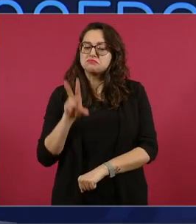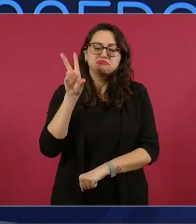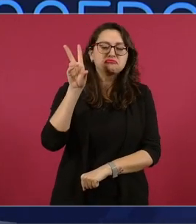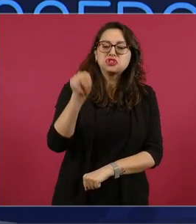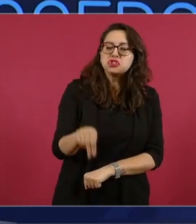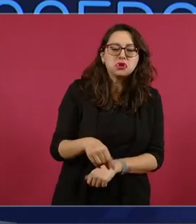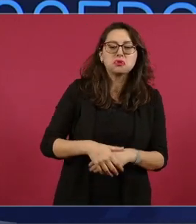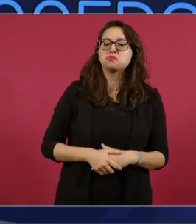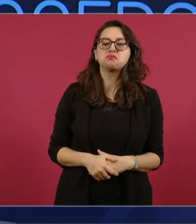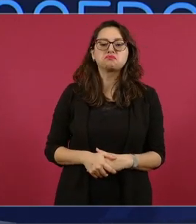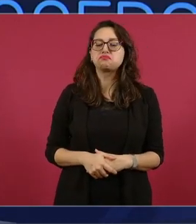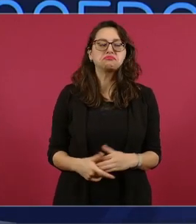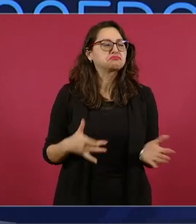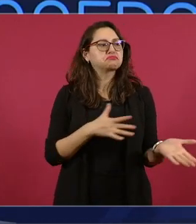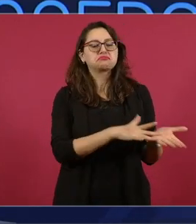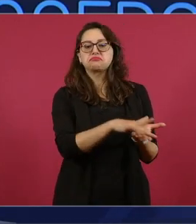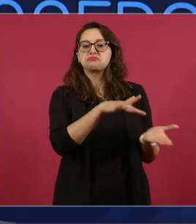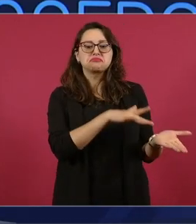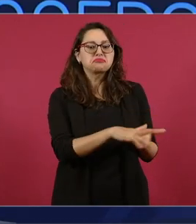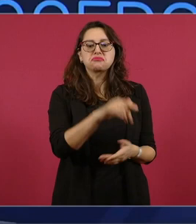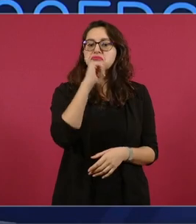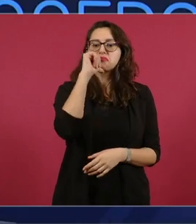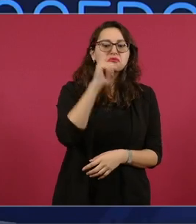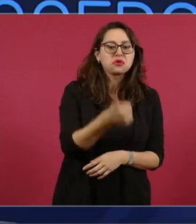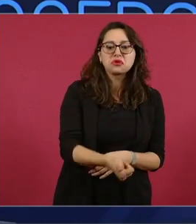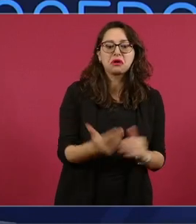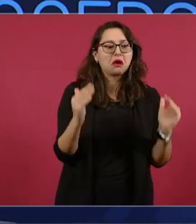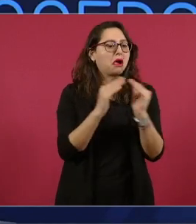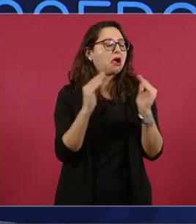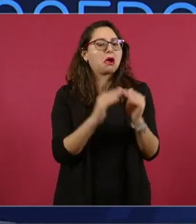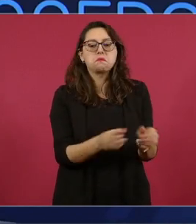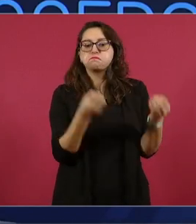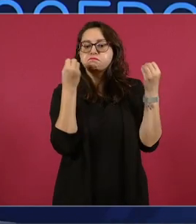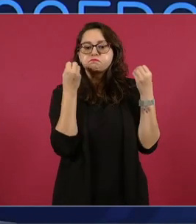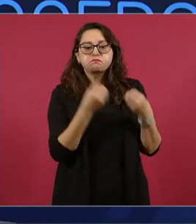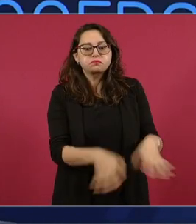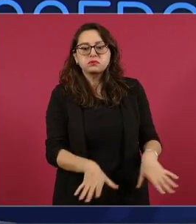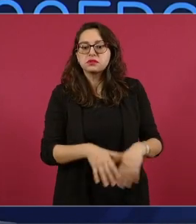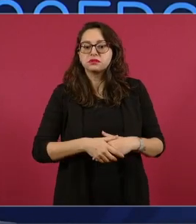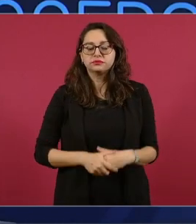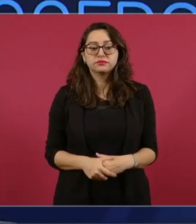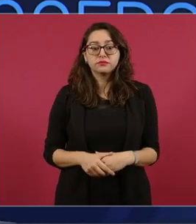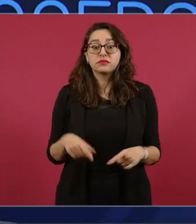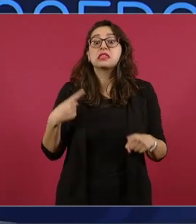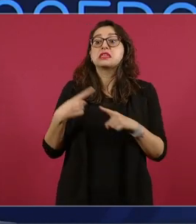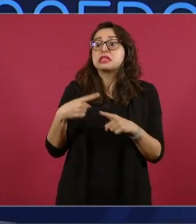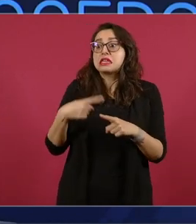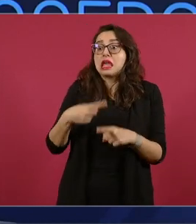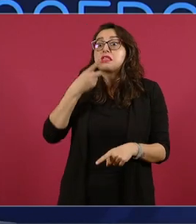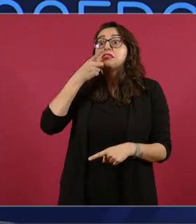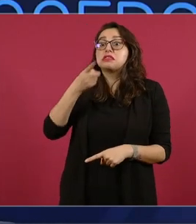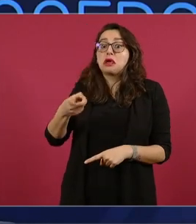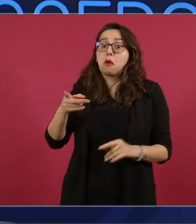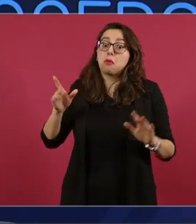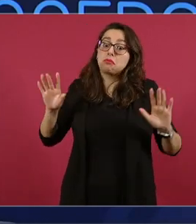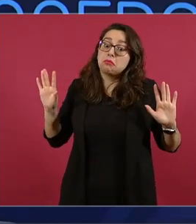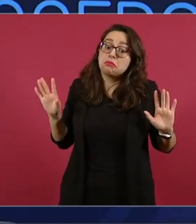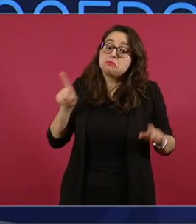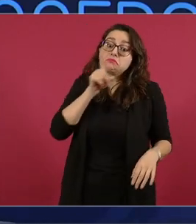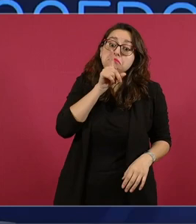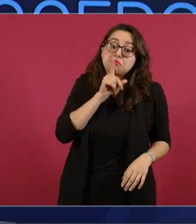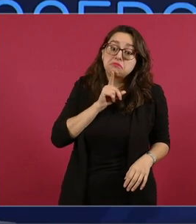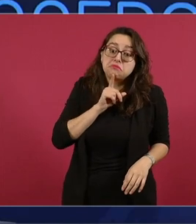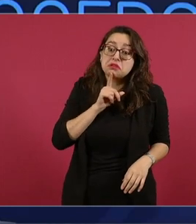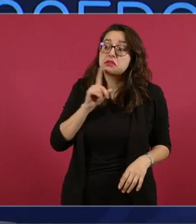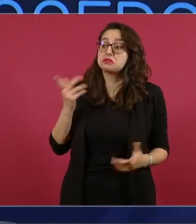vamos, 250 mil familias que perdieron sus casas. No es verdad. Quien le dijo, presidente, le mintió,